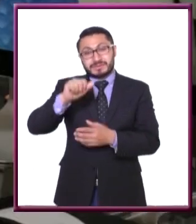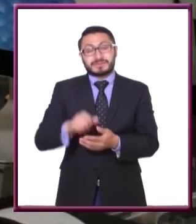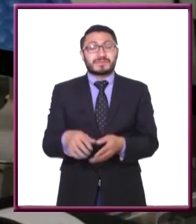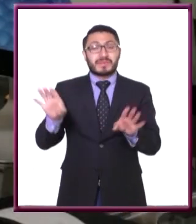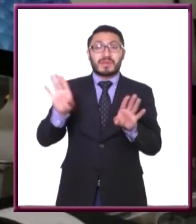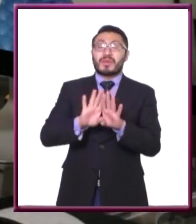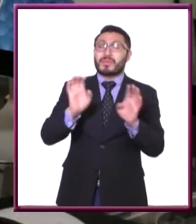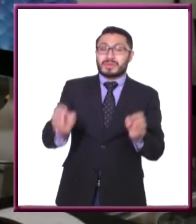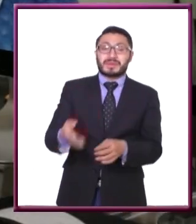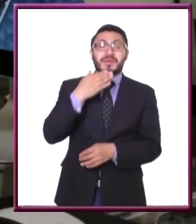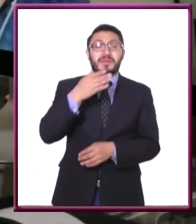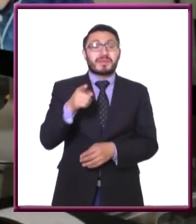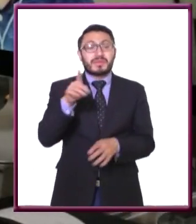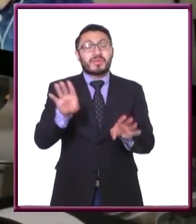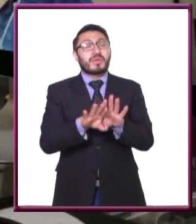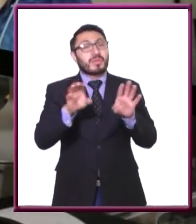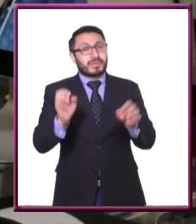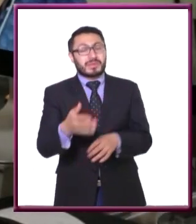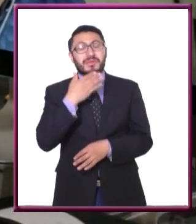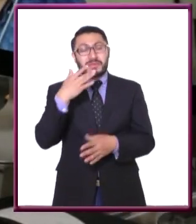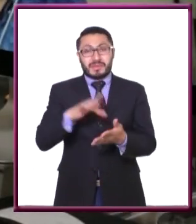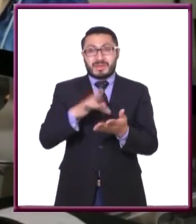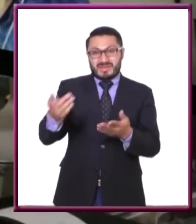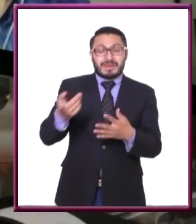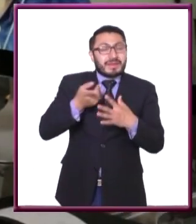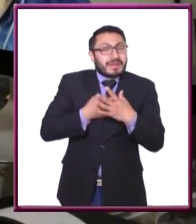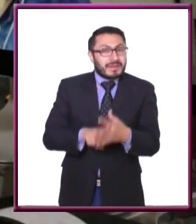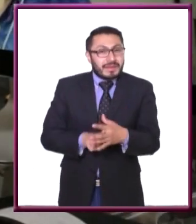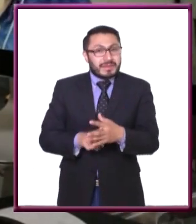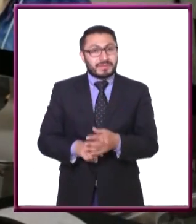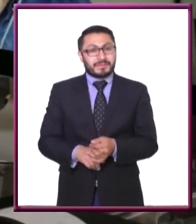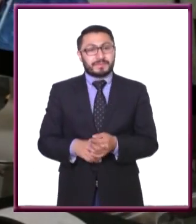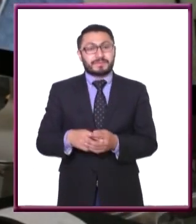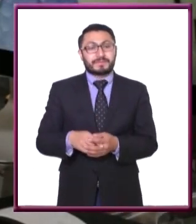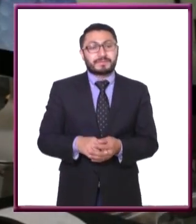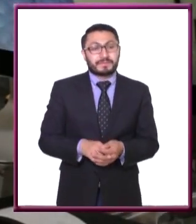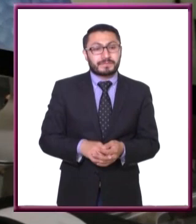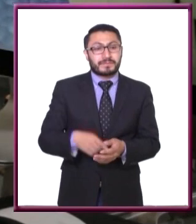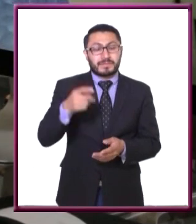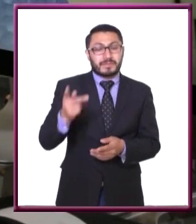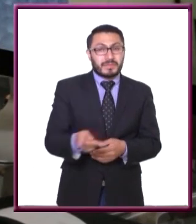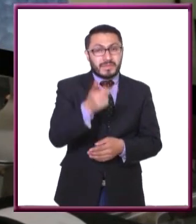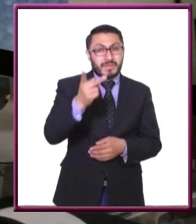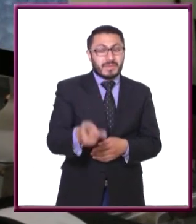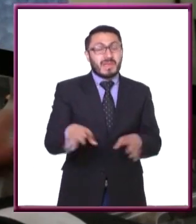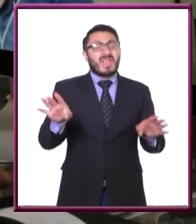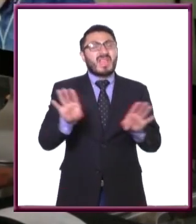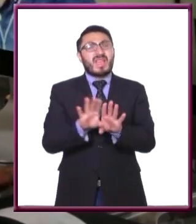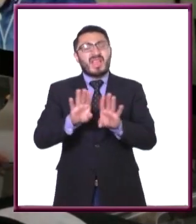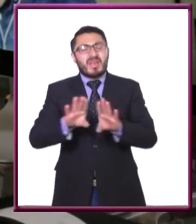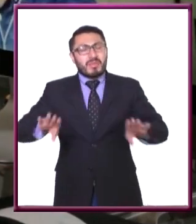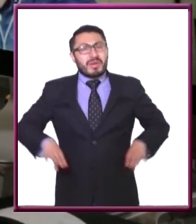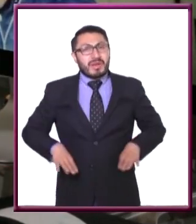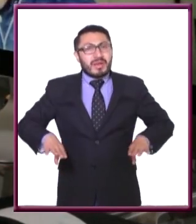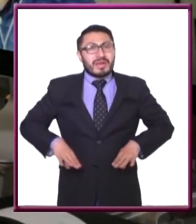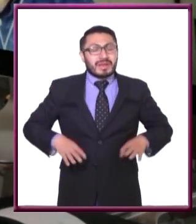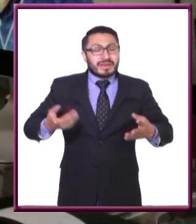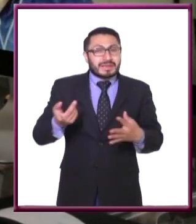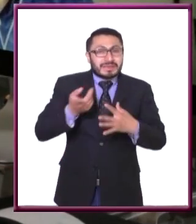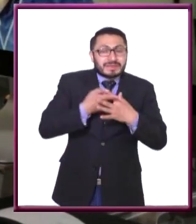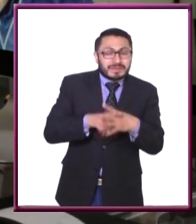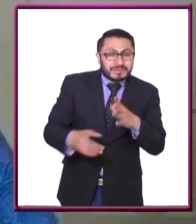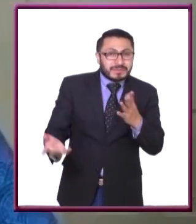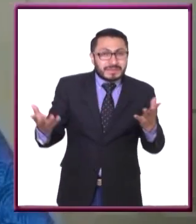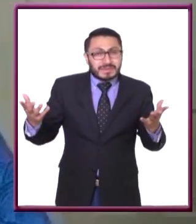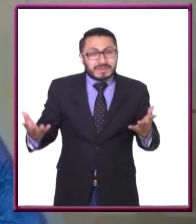estás? Bien, ¿y tú, Ernesto, cómo estás? Muy bien, gracias. Muy bien, vamos a empezar y la primera pregunta que tengo para ti es, ¿cómo se conforman las estrellas,